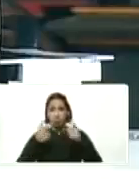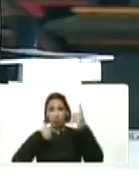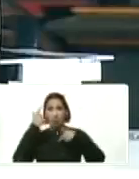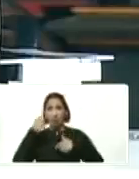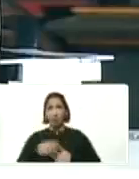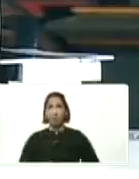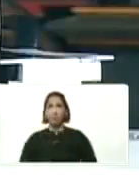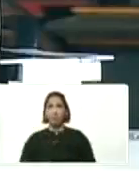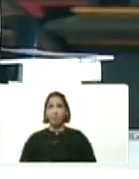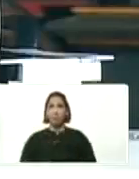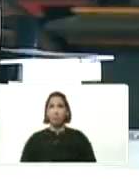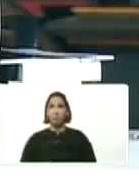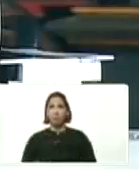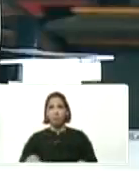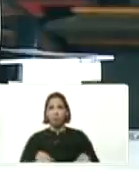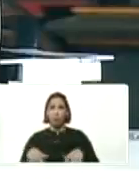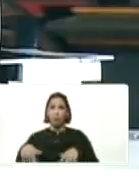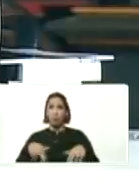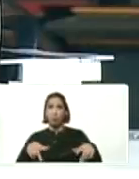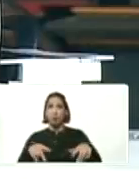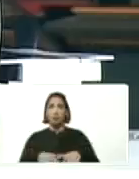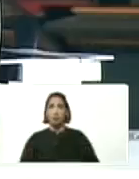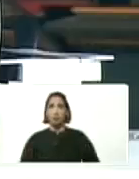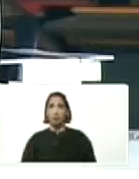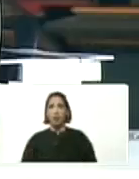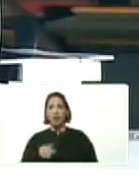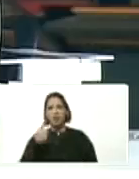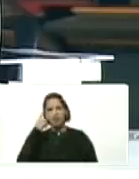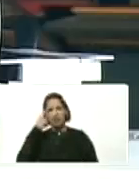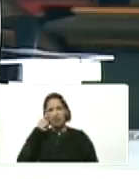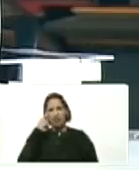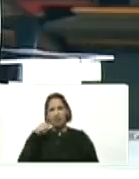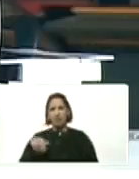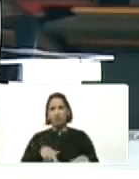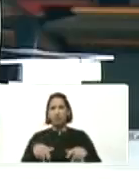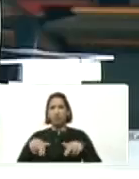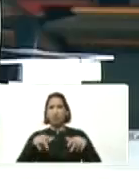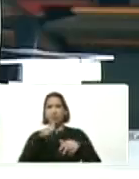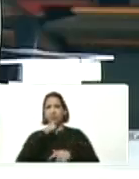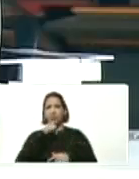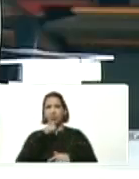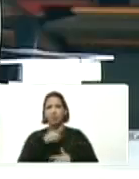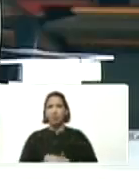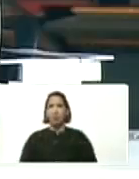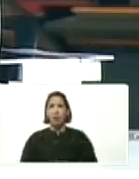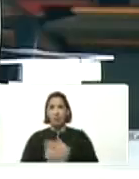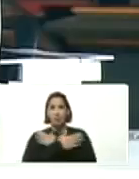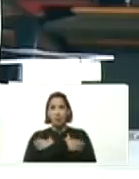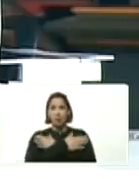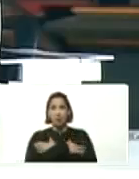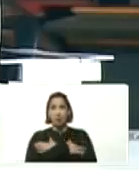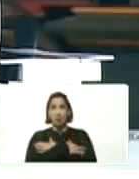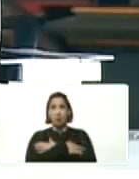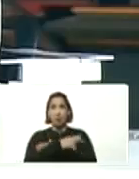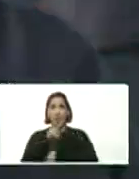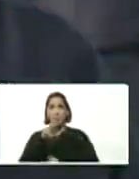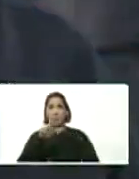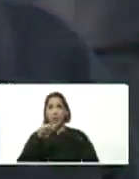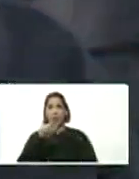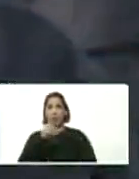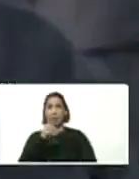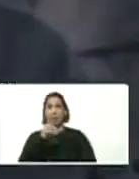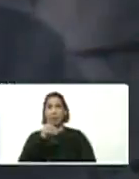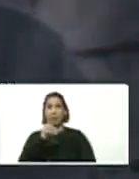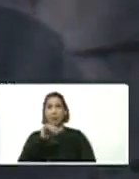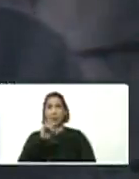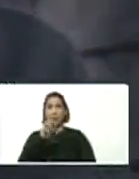Paseo de los Ilustres. Ahí tú sabes quién anda caminando por ahí, abrazando al presidente. Vladimir Villegas también.